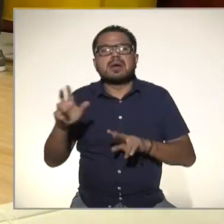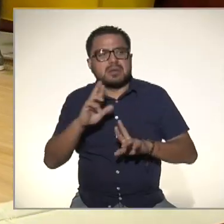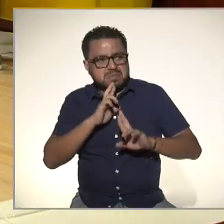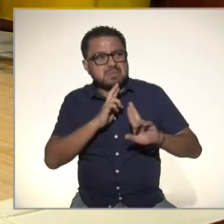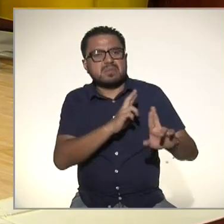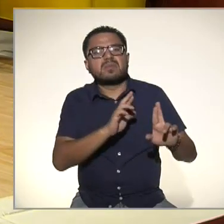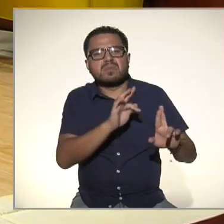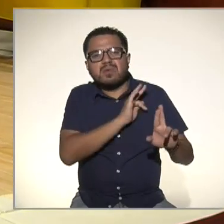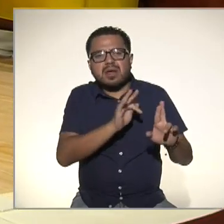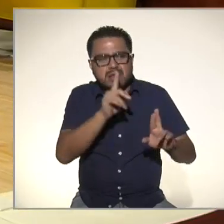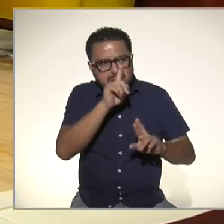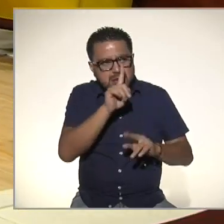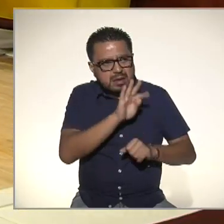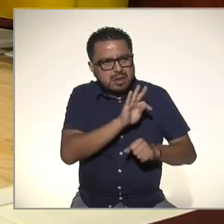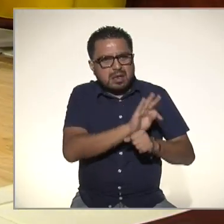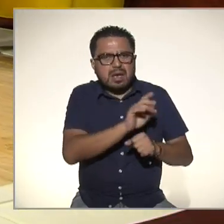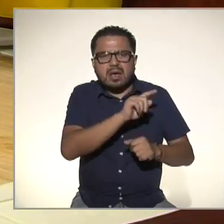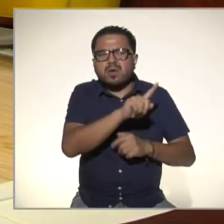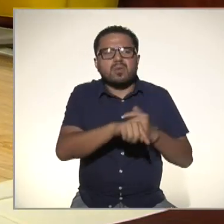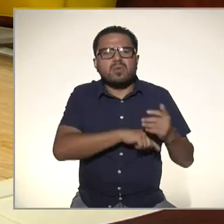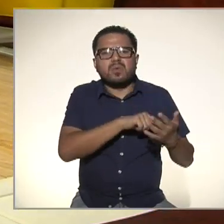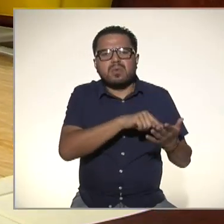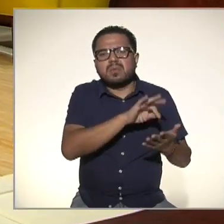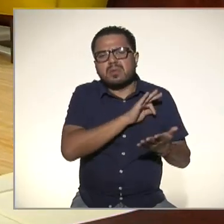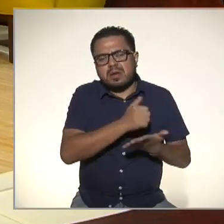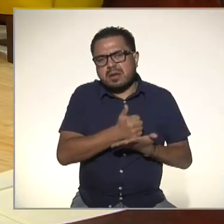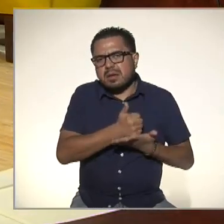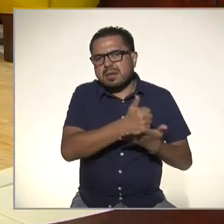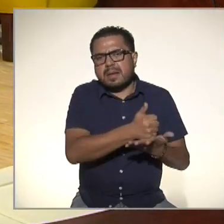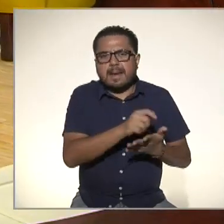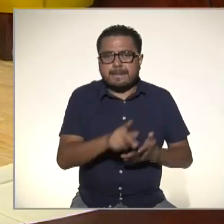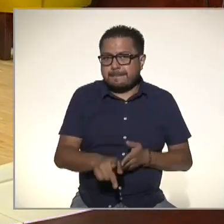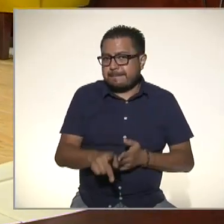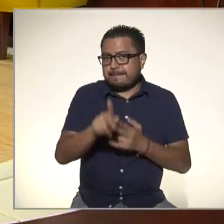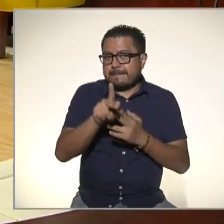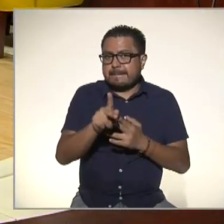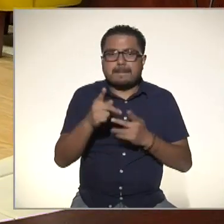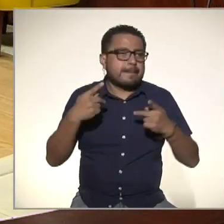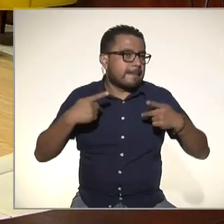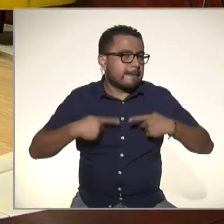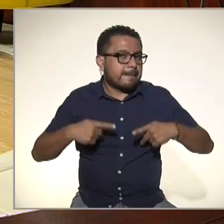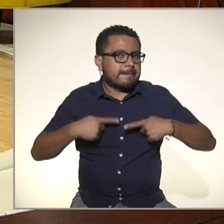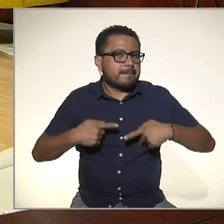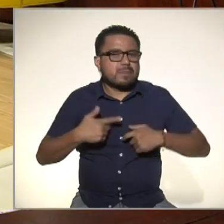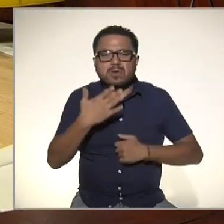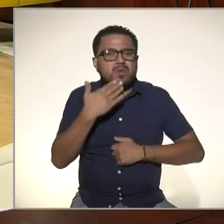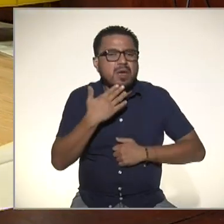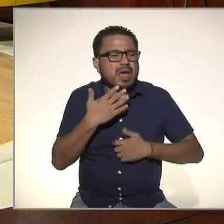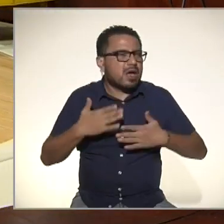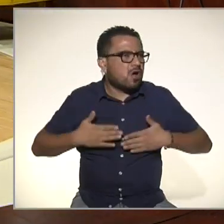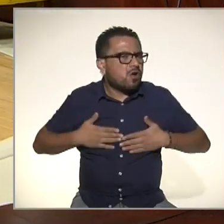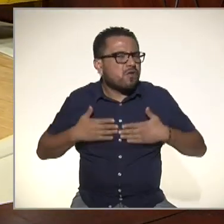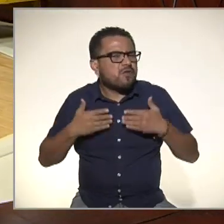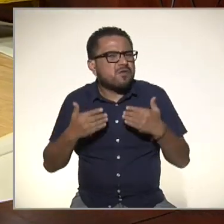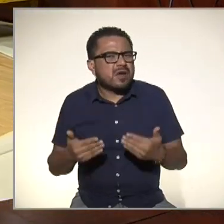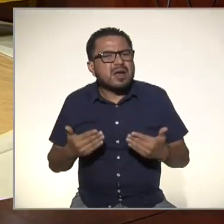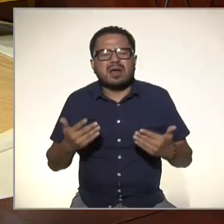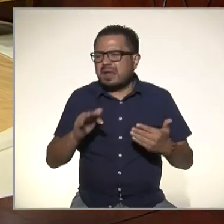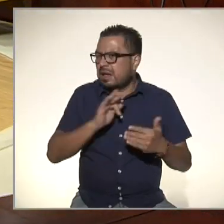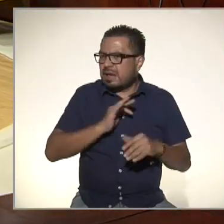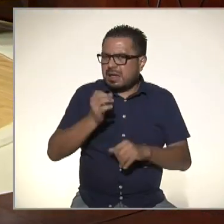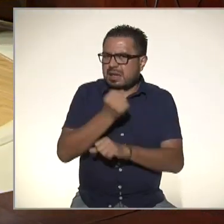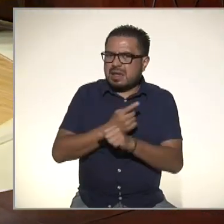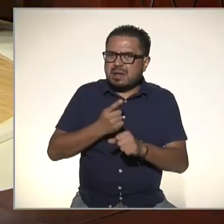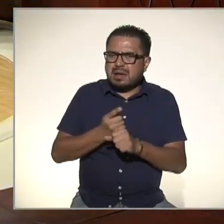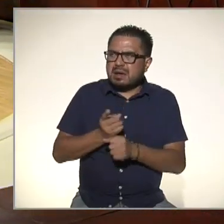para, ya sea para orientarlos a algún lugar donde los puedan ayudar, pero si la persona no tiene la confianza, no tiene la posibilidad